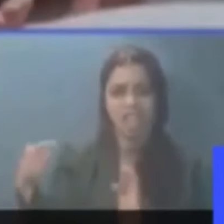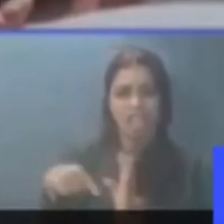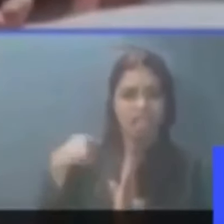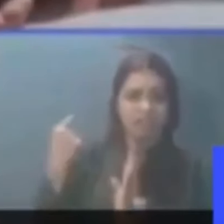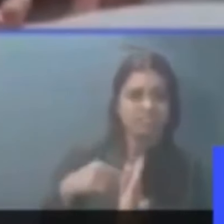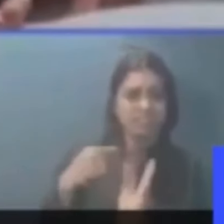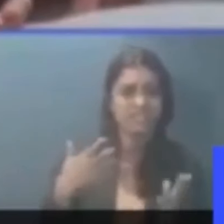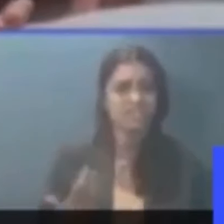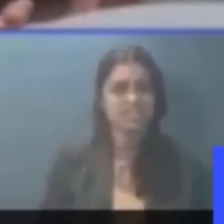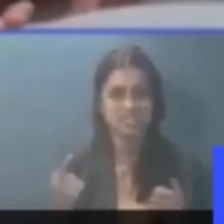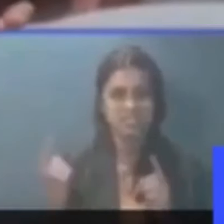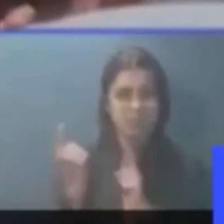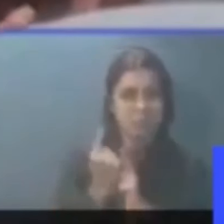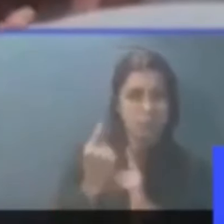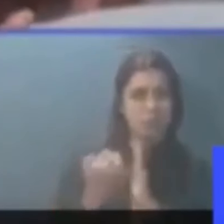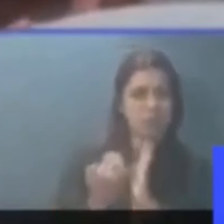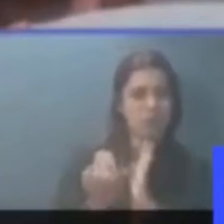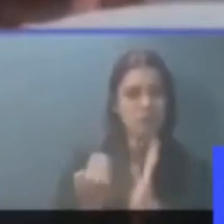acosando.